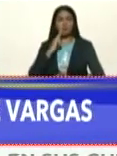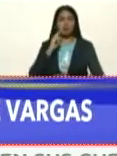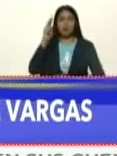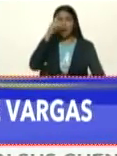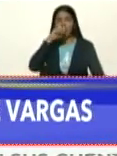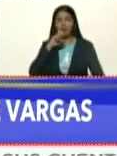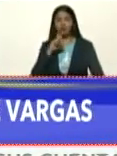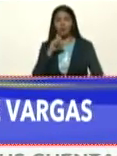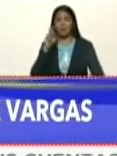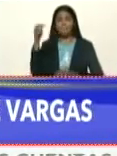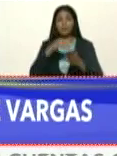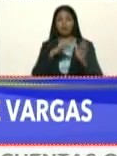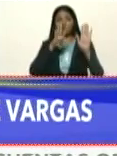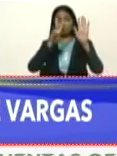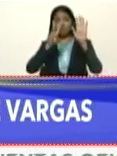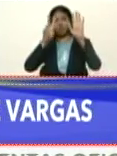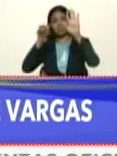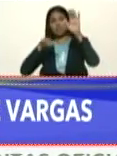1819.